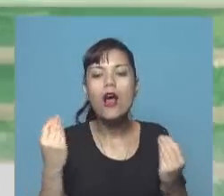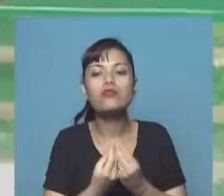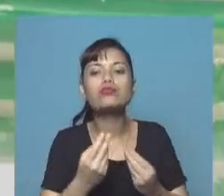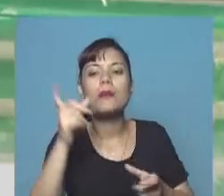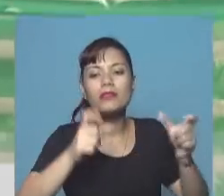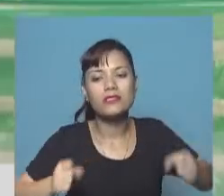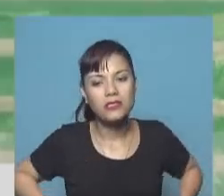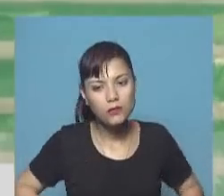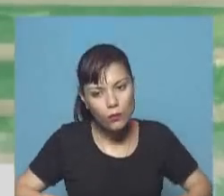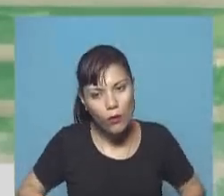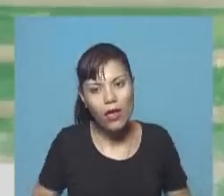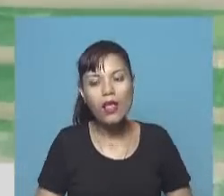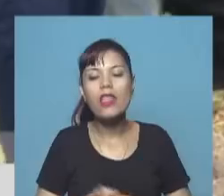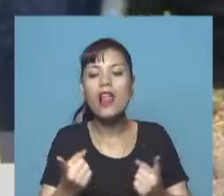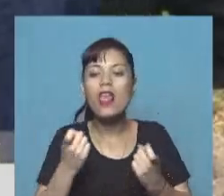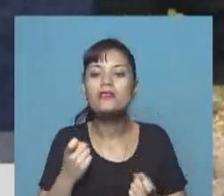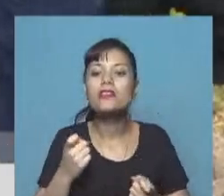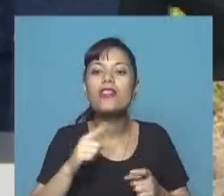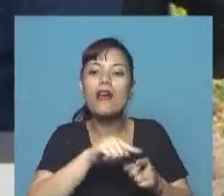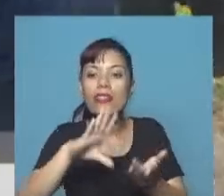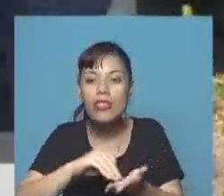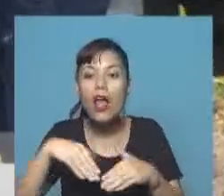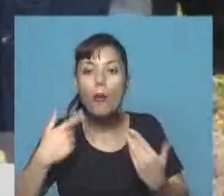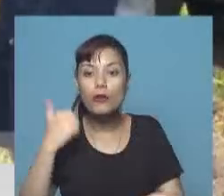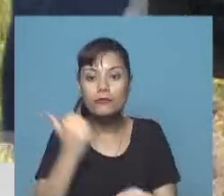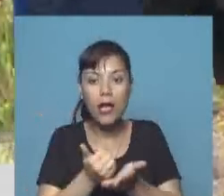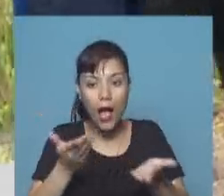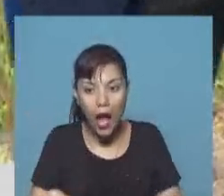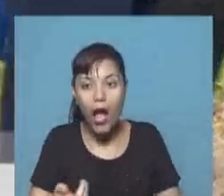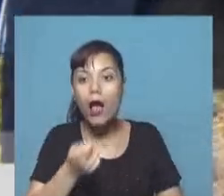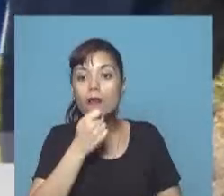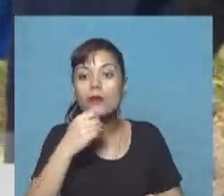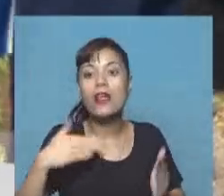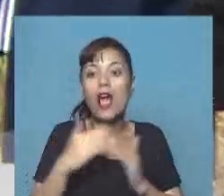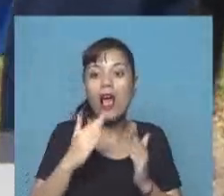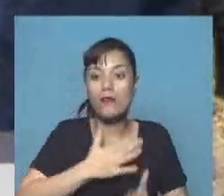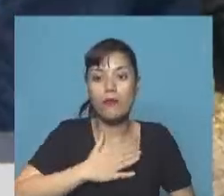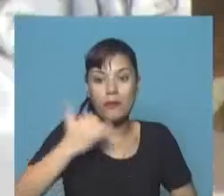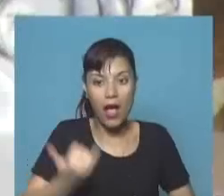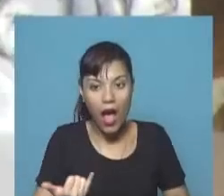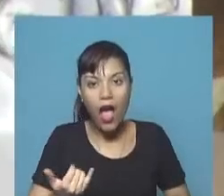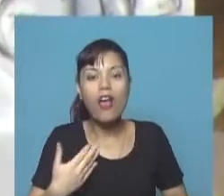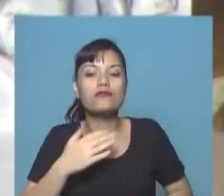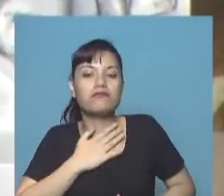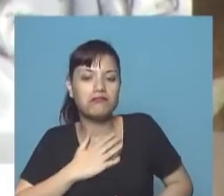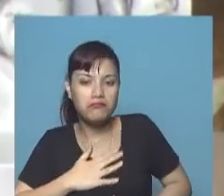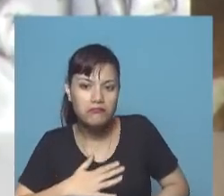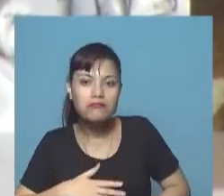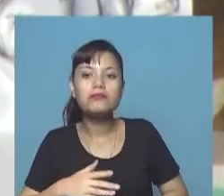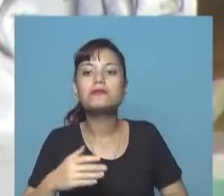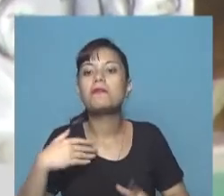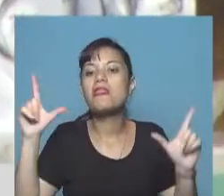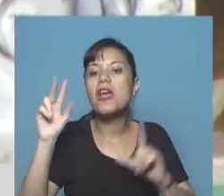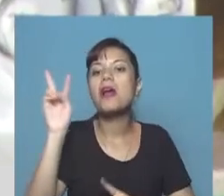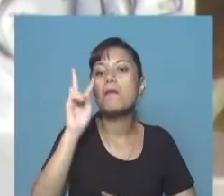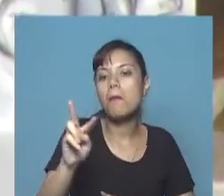de ruedas. Necesitamos un pedazo de tierra, por eso estamos acá. Porque si tuviéramos nuestras casas, estaríamos tranquilos mirando por televisión